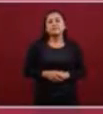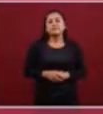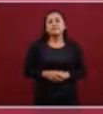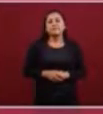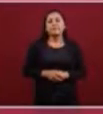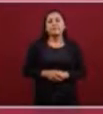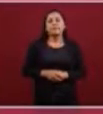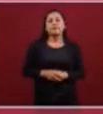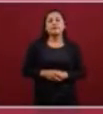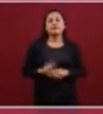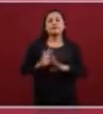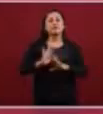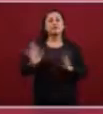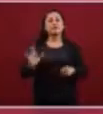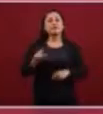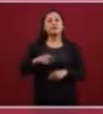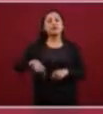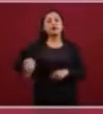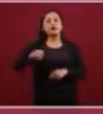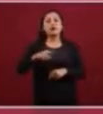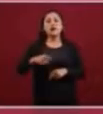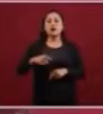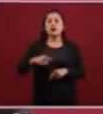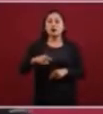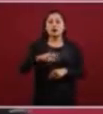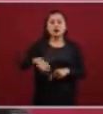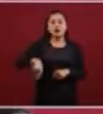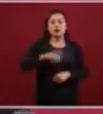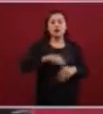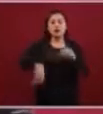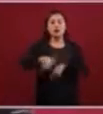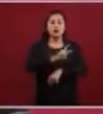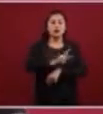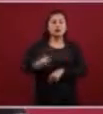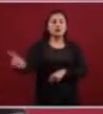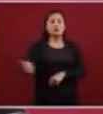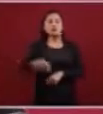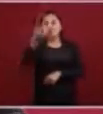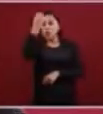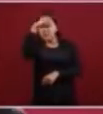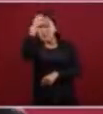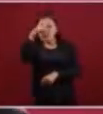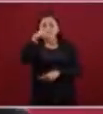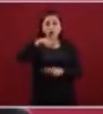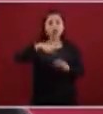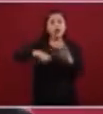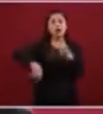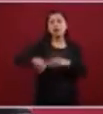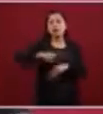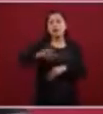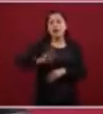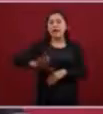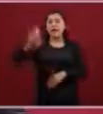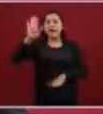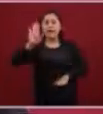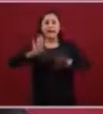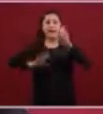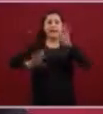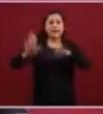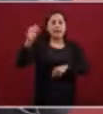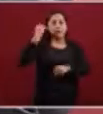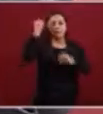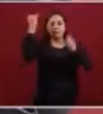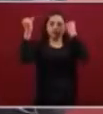tribunales y opinan todos y son expertos y les decía yo, en el caso